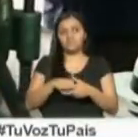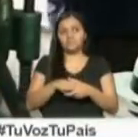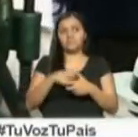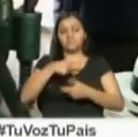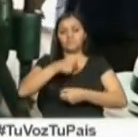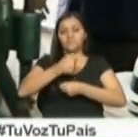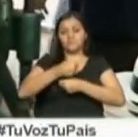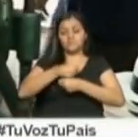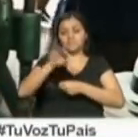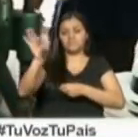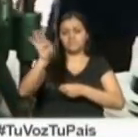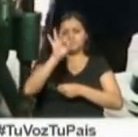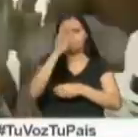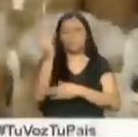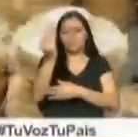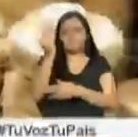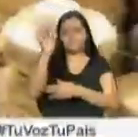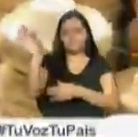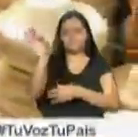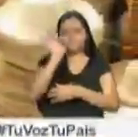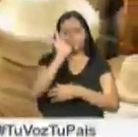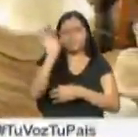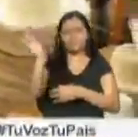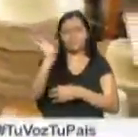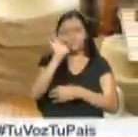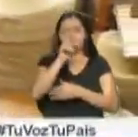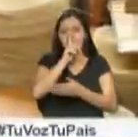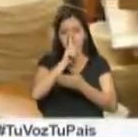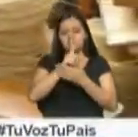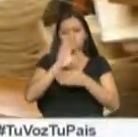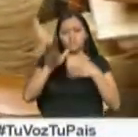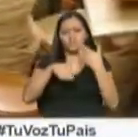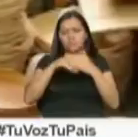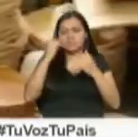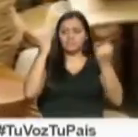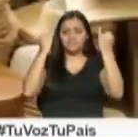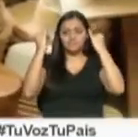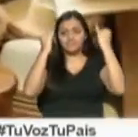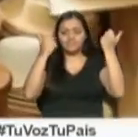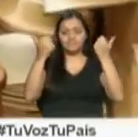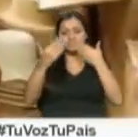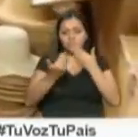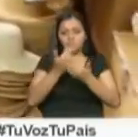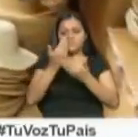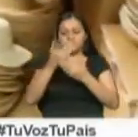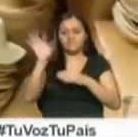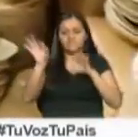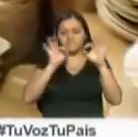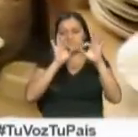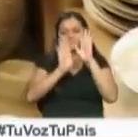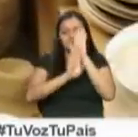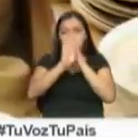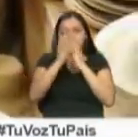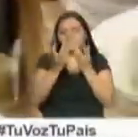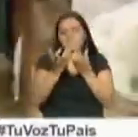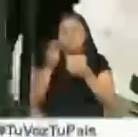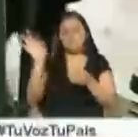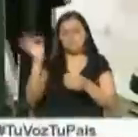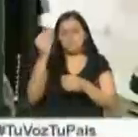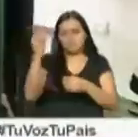trabajo con gente muy joven realmente, pero con capacidad y emprendimiento.